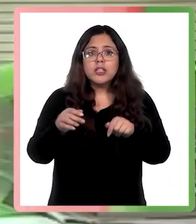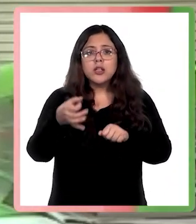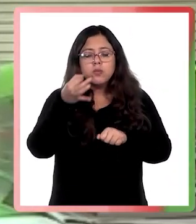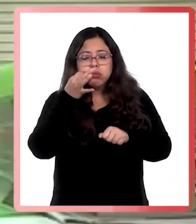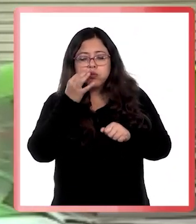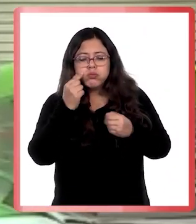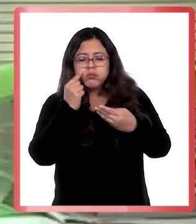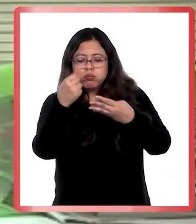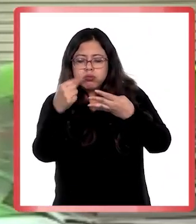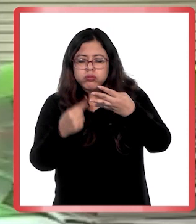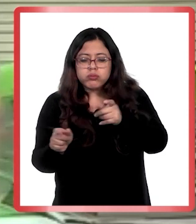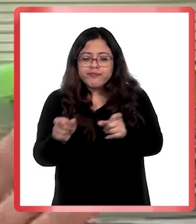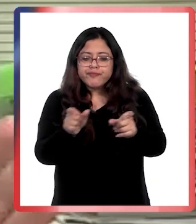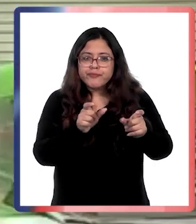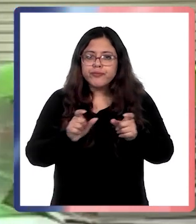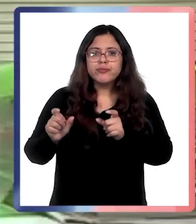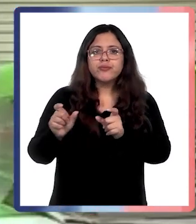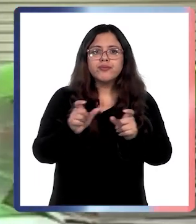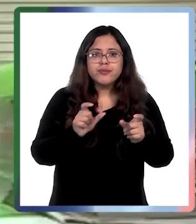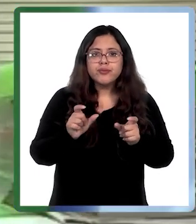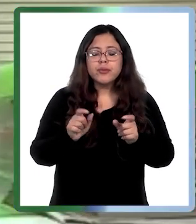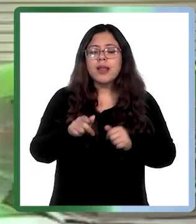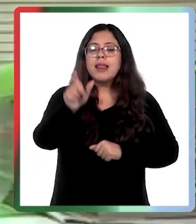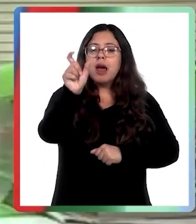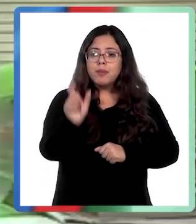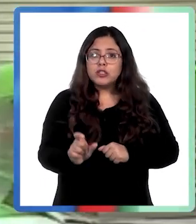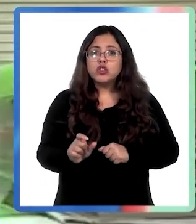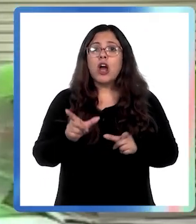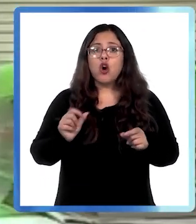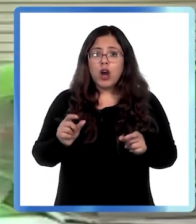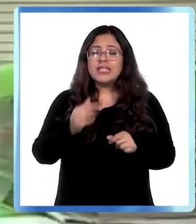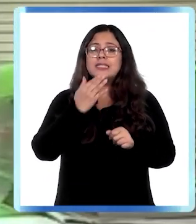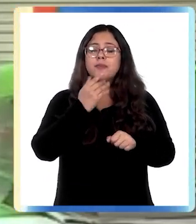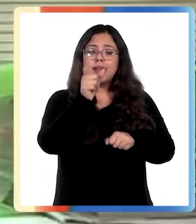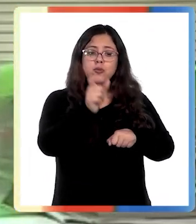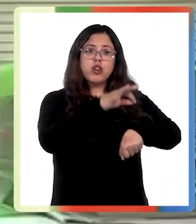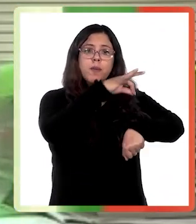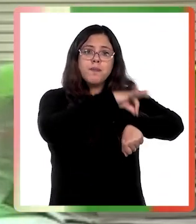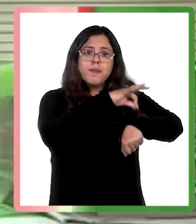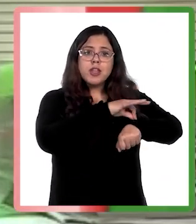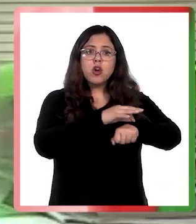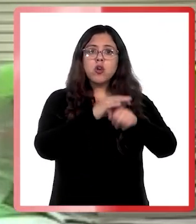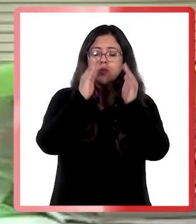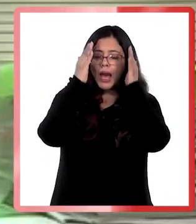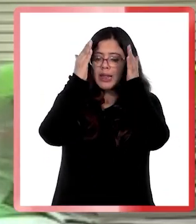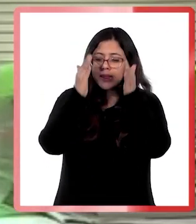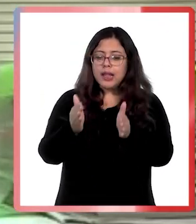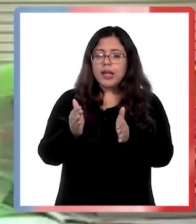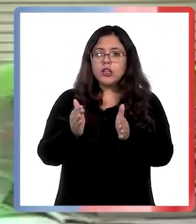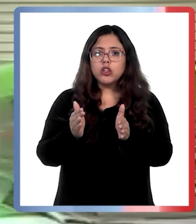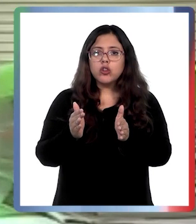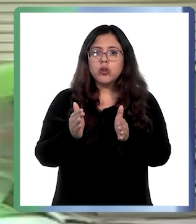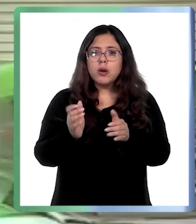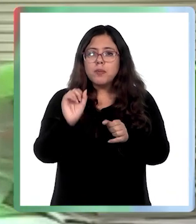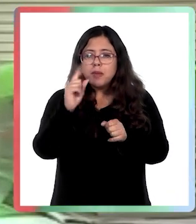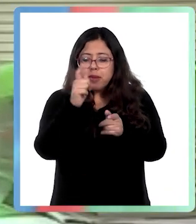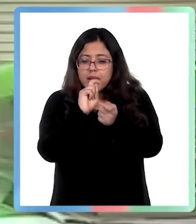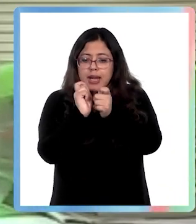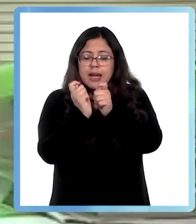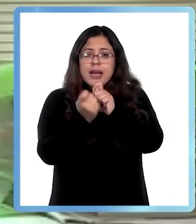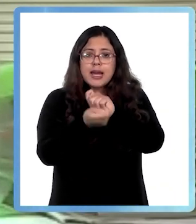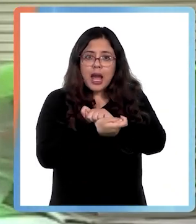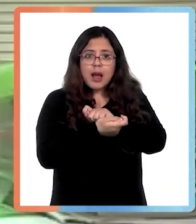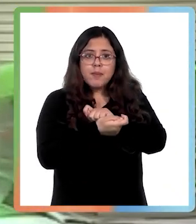que significa que tanto el paciente como el doctor estamos atentos a que al primer cambio de genio del